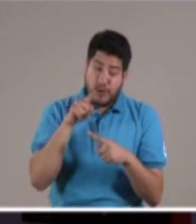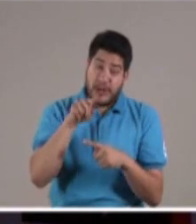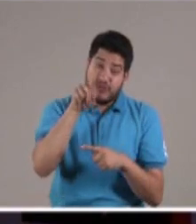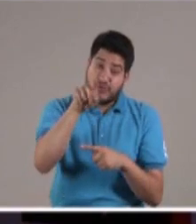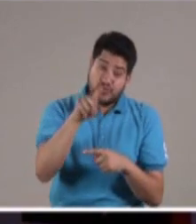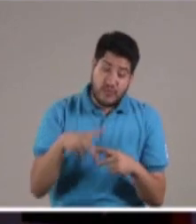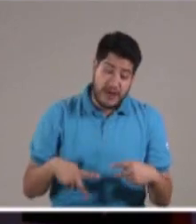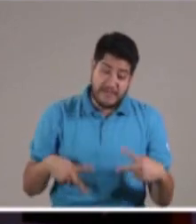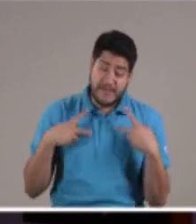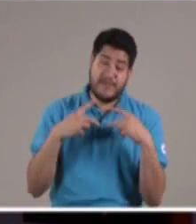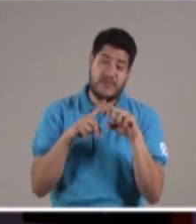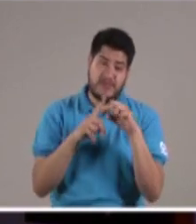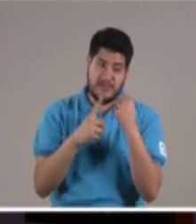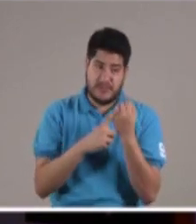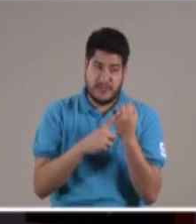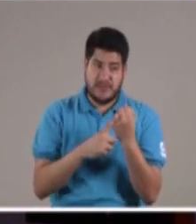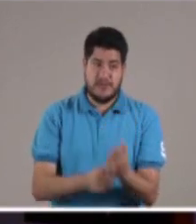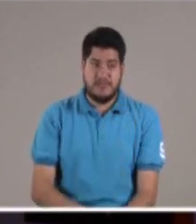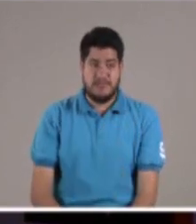pasado